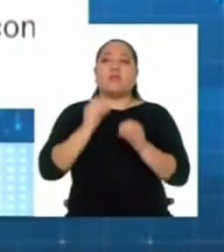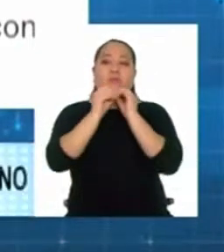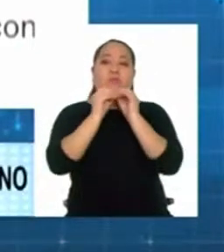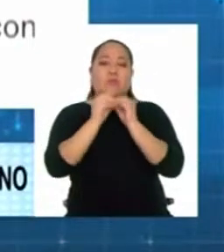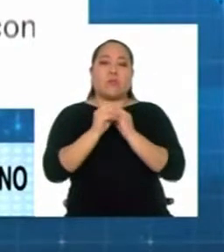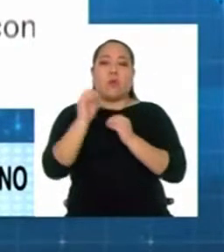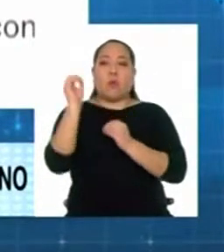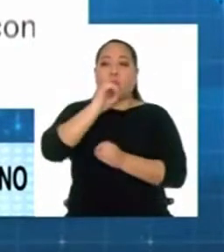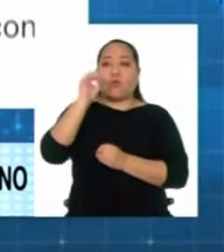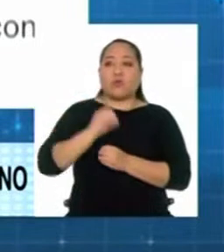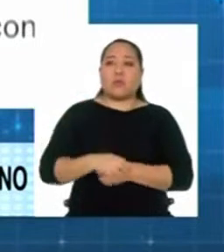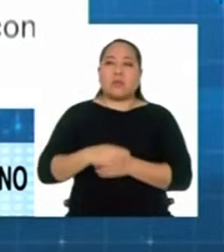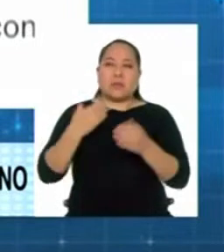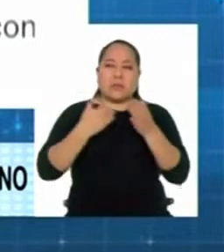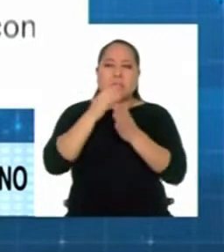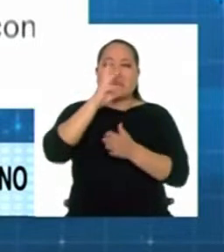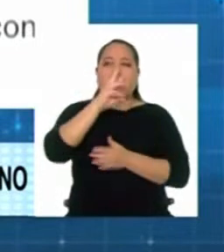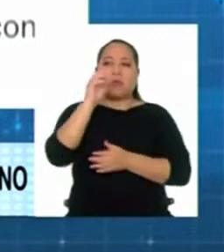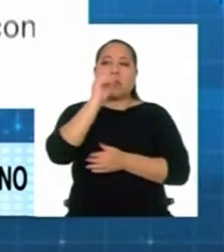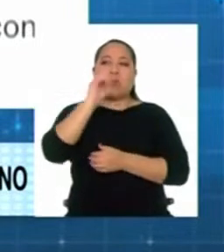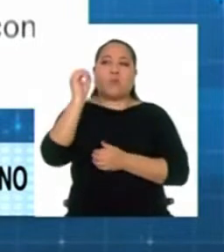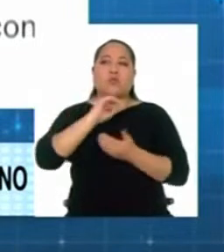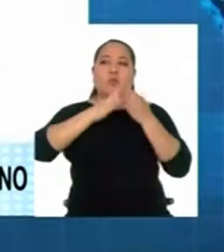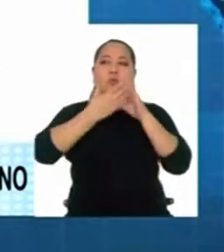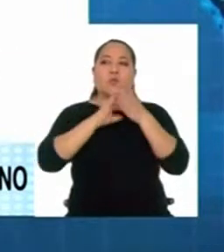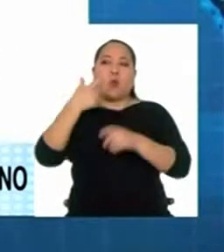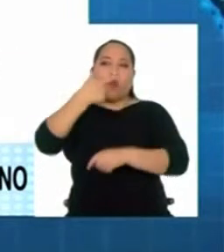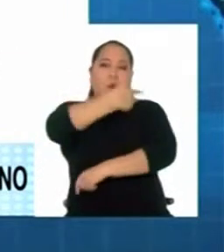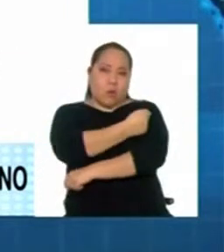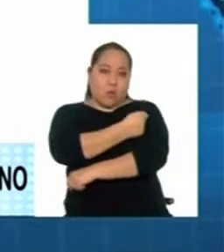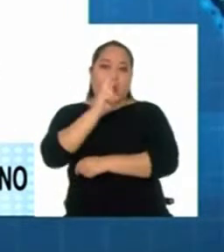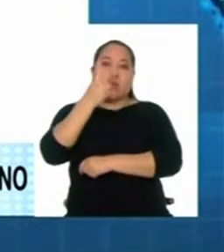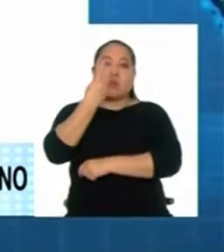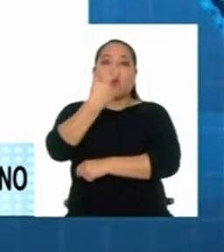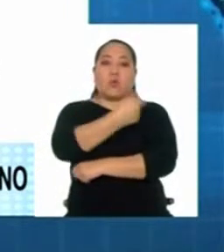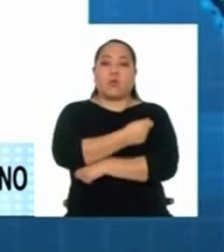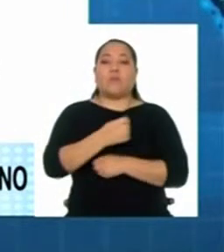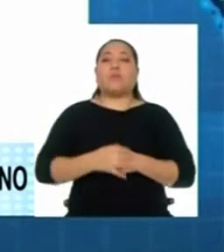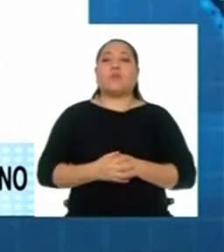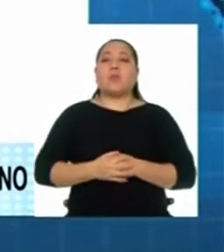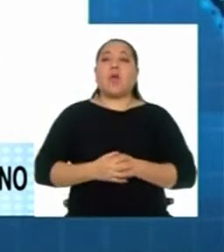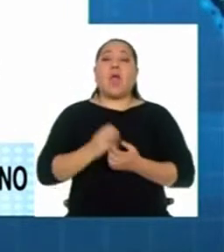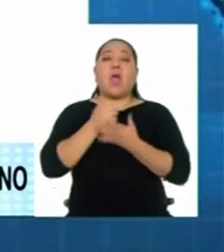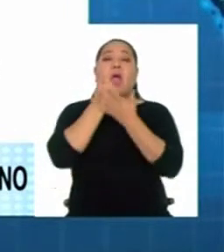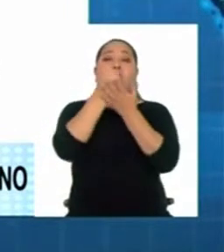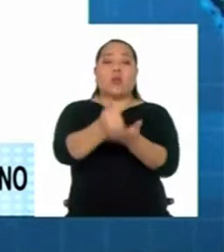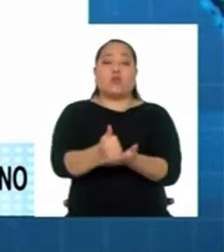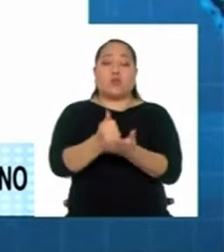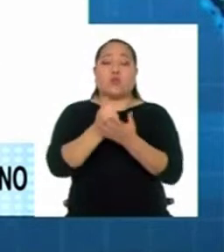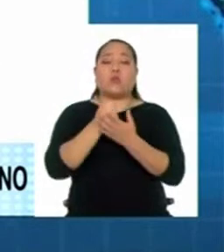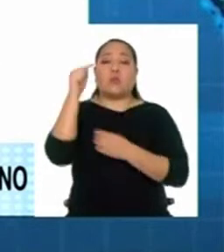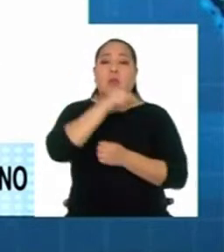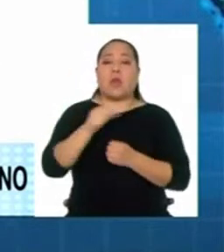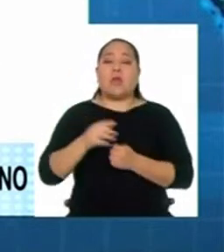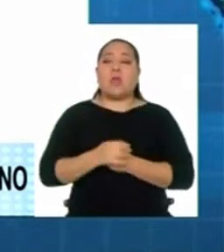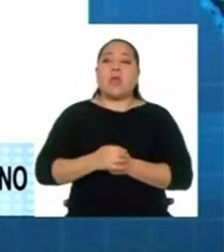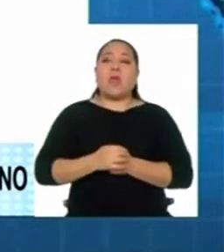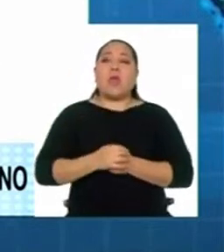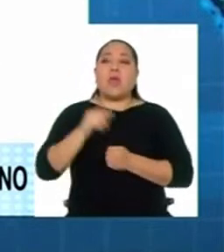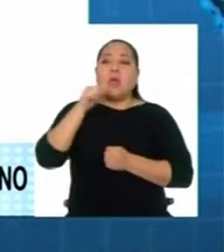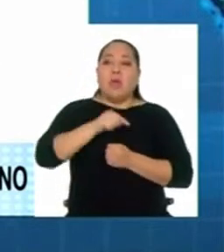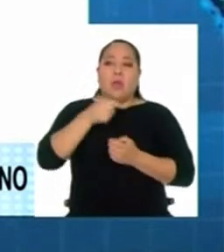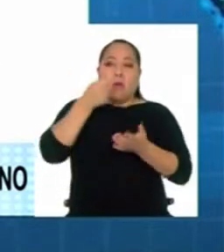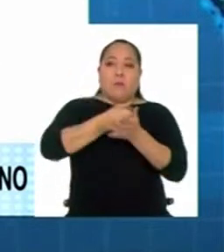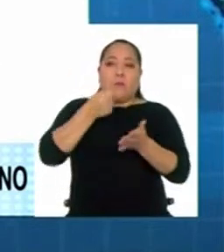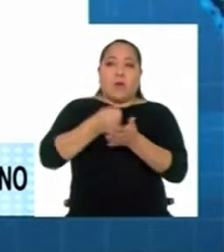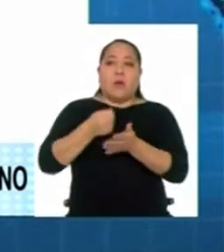población objetiva vacunada con dos dosis. Además, entrega de ayuda económica a Yanapay a 13.5 millones de peruanos, pago